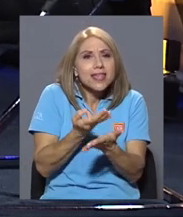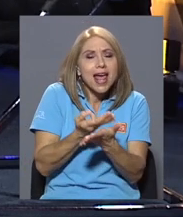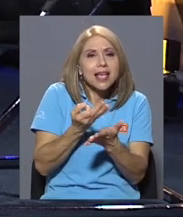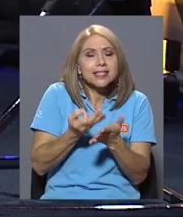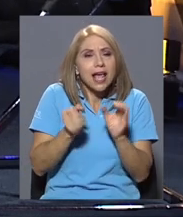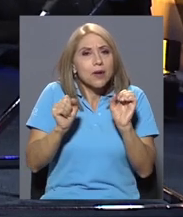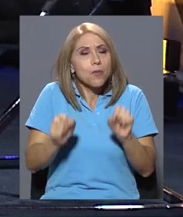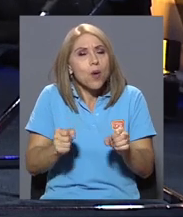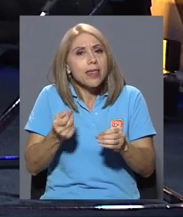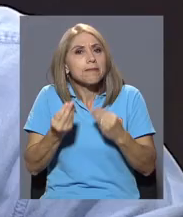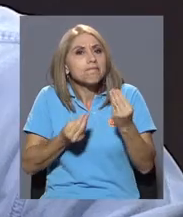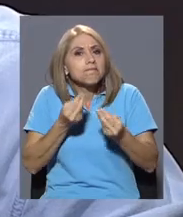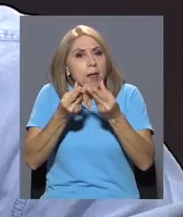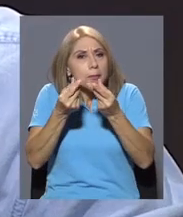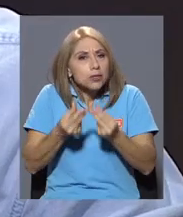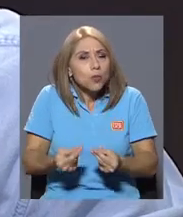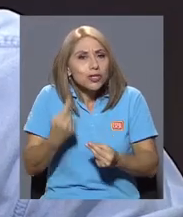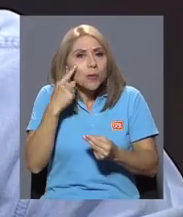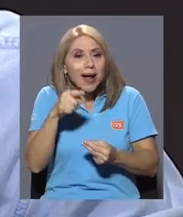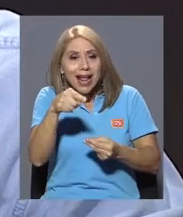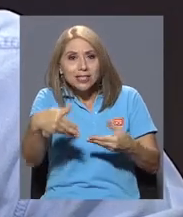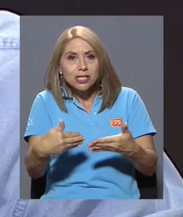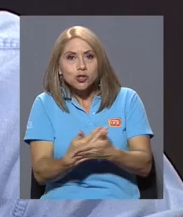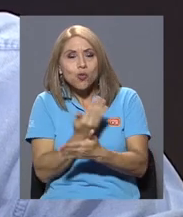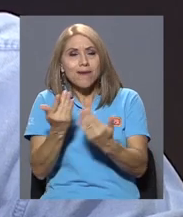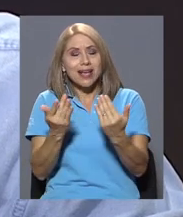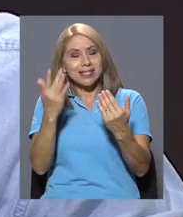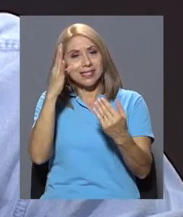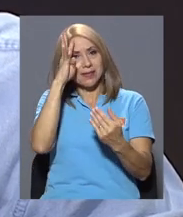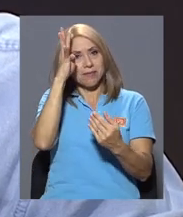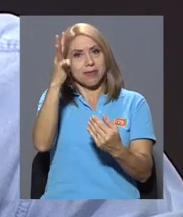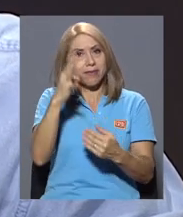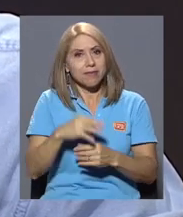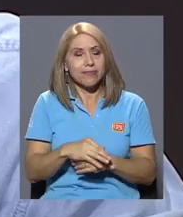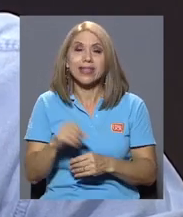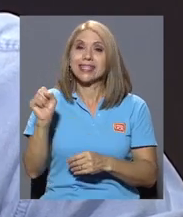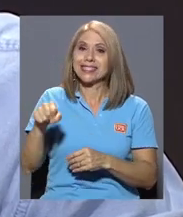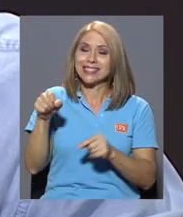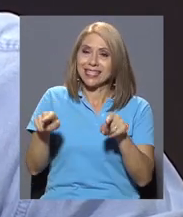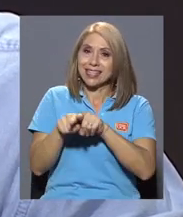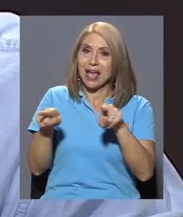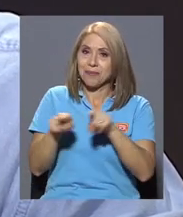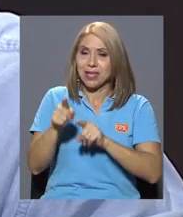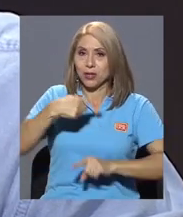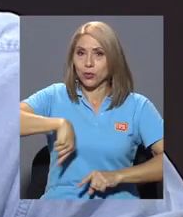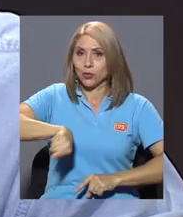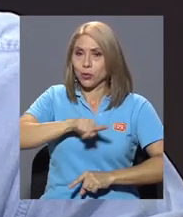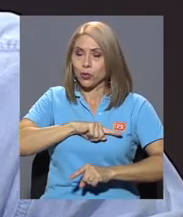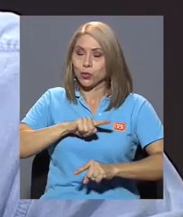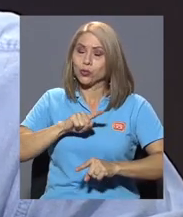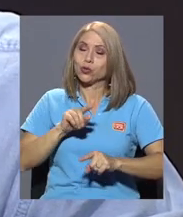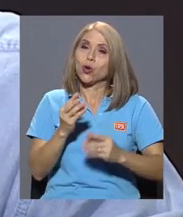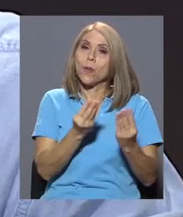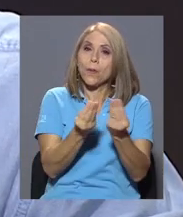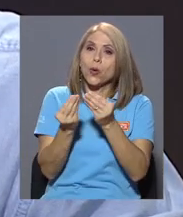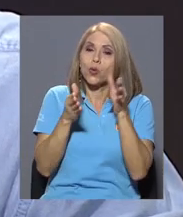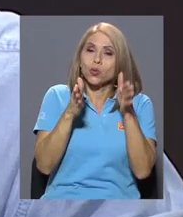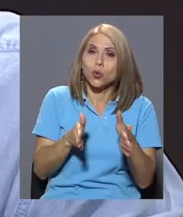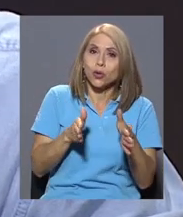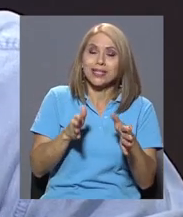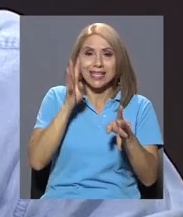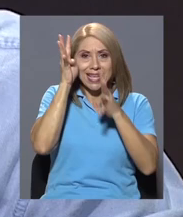estas nuevas narrativas si tenés razón yo que también es otro de los retos que tenemos como creadores y como productores